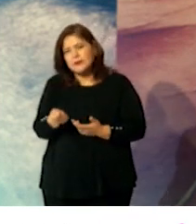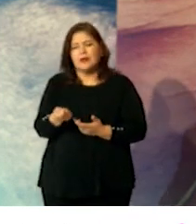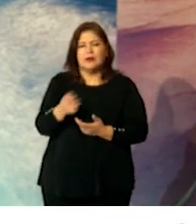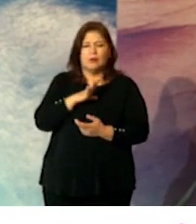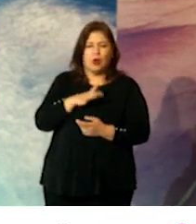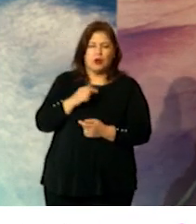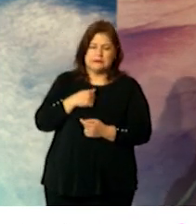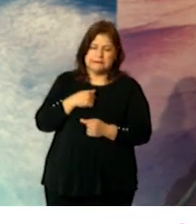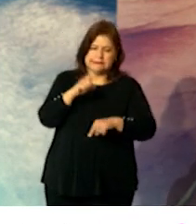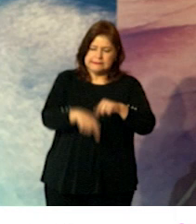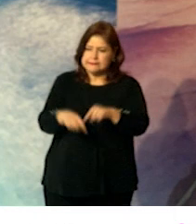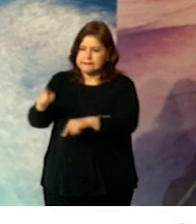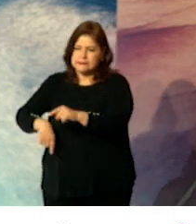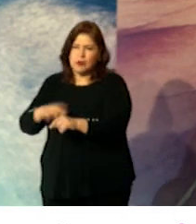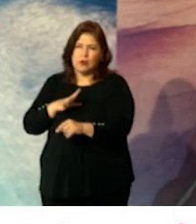atacarlos de manera distinta, ¿no?